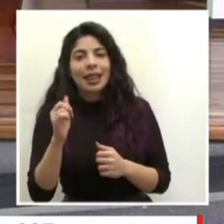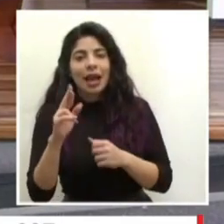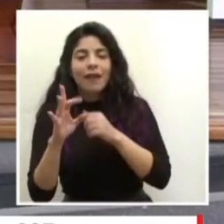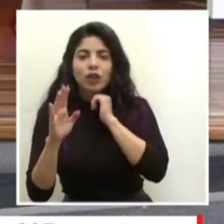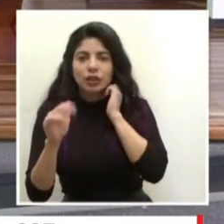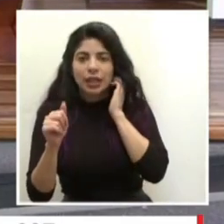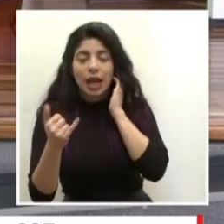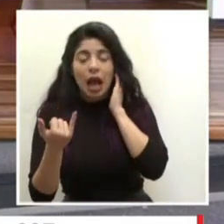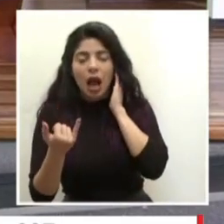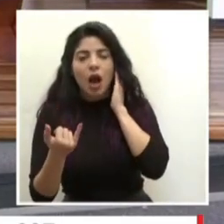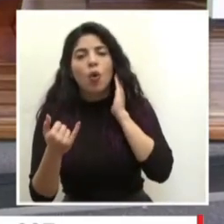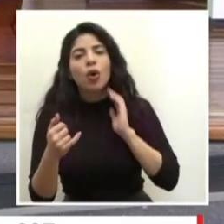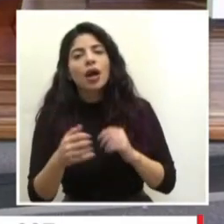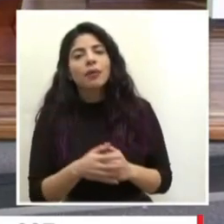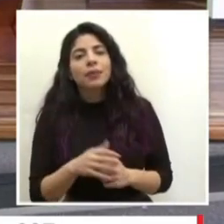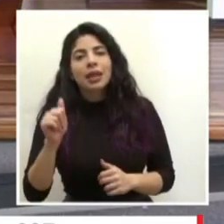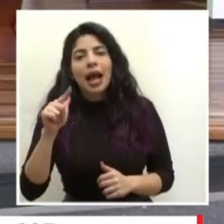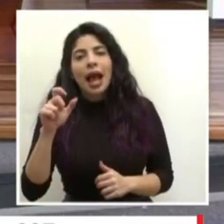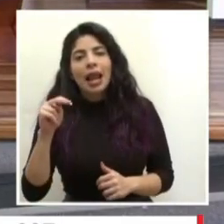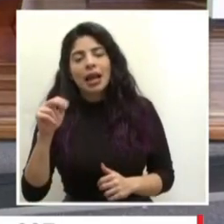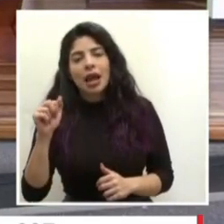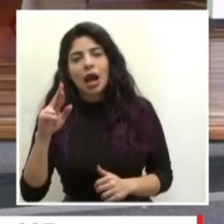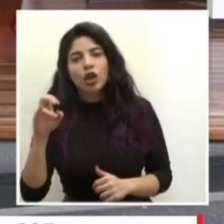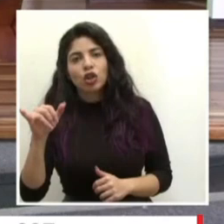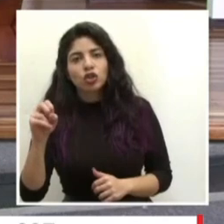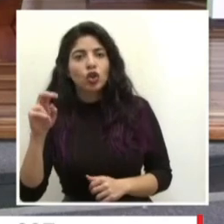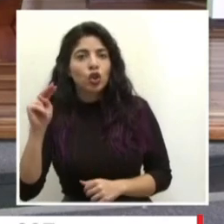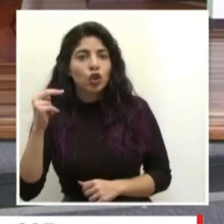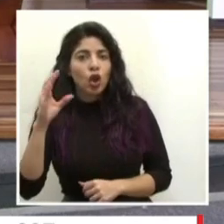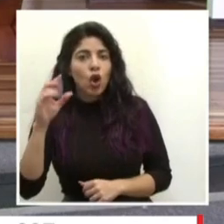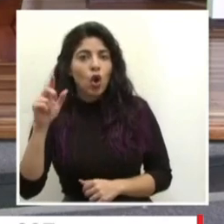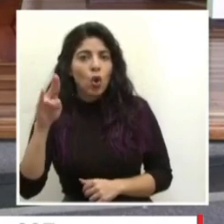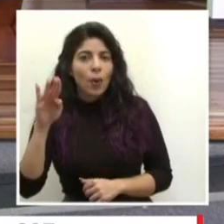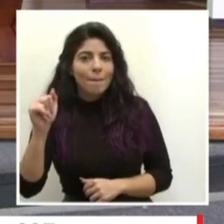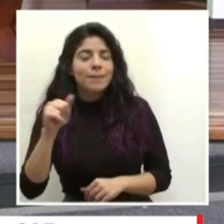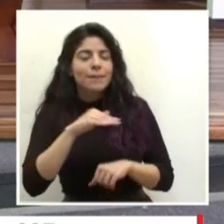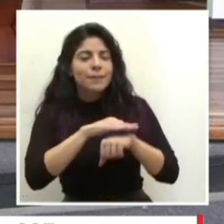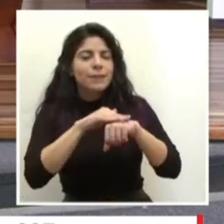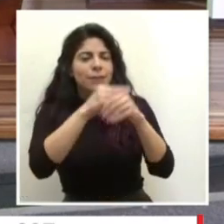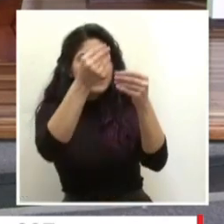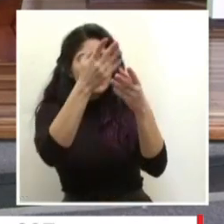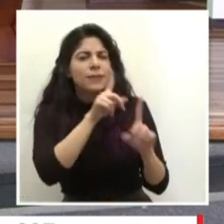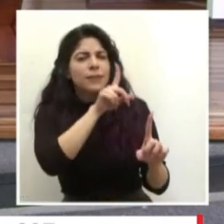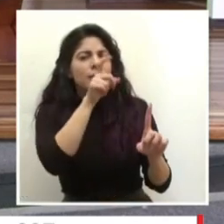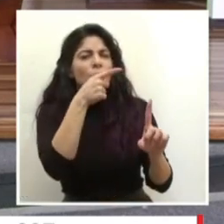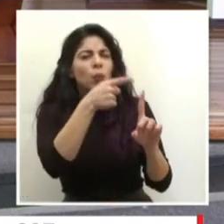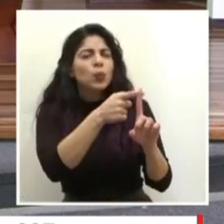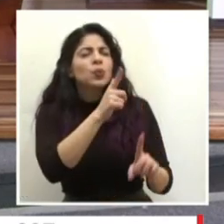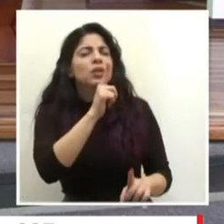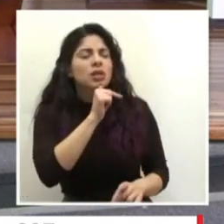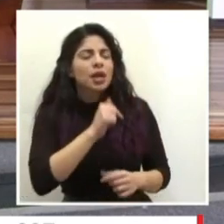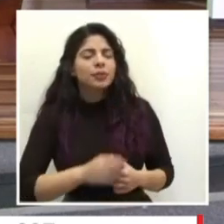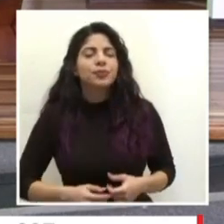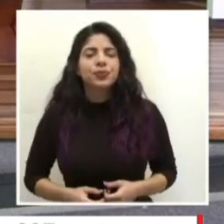Fonseca. Escuchamos a Alan Arroyo de Noticias Colombia. Por favor, indicarnos a quién va dirigida su